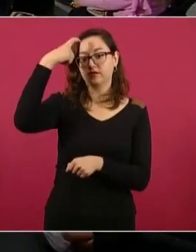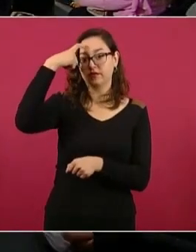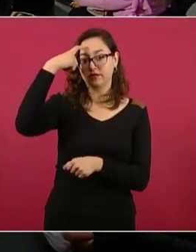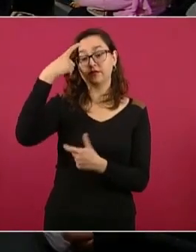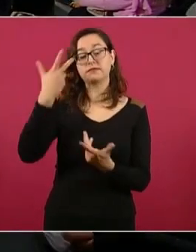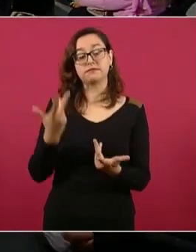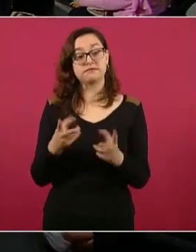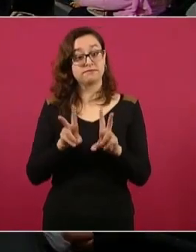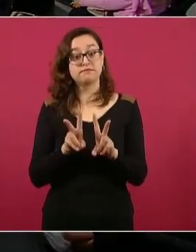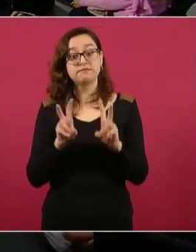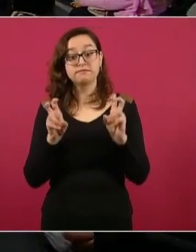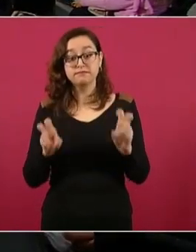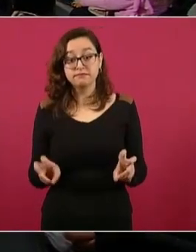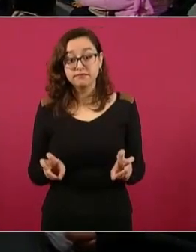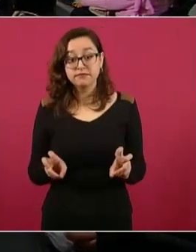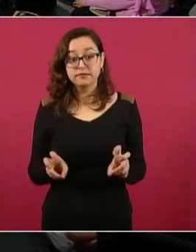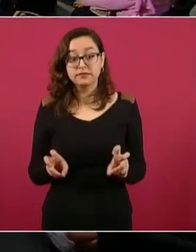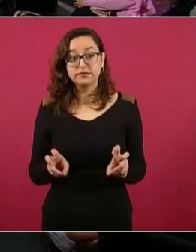es algo